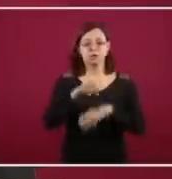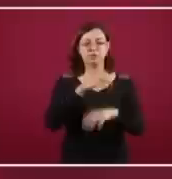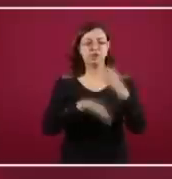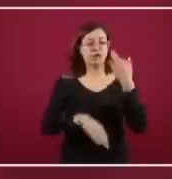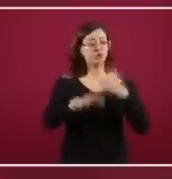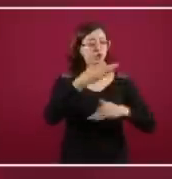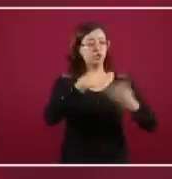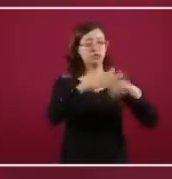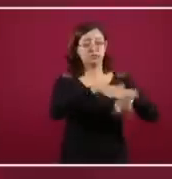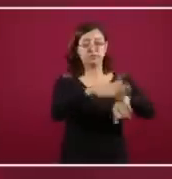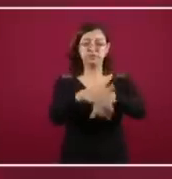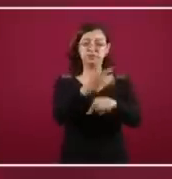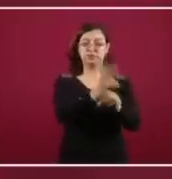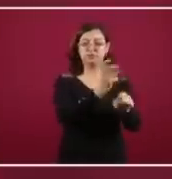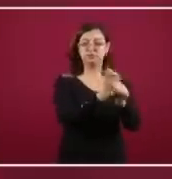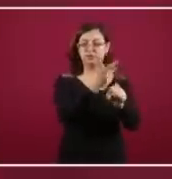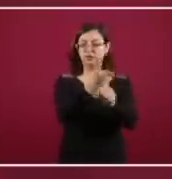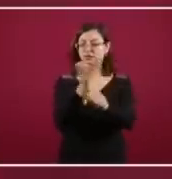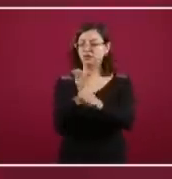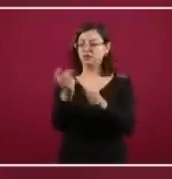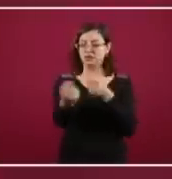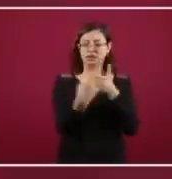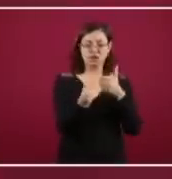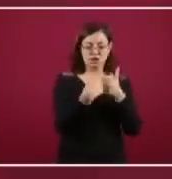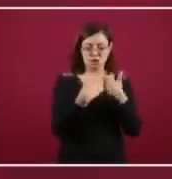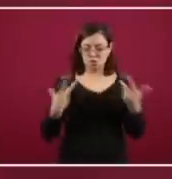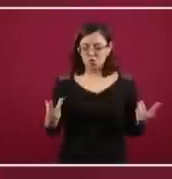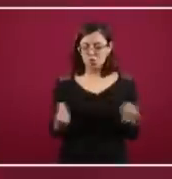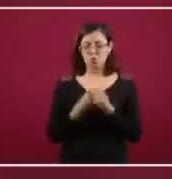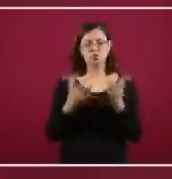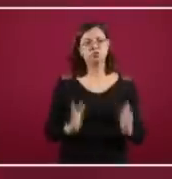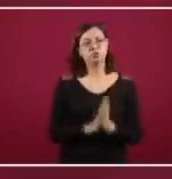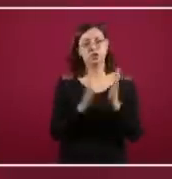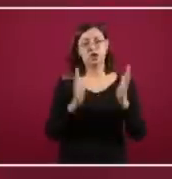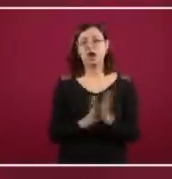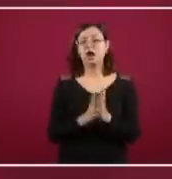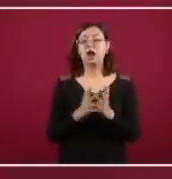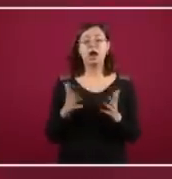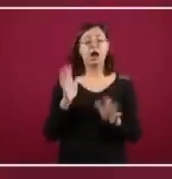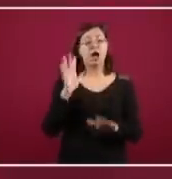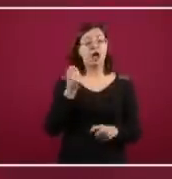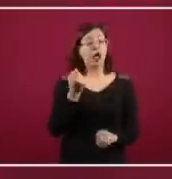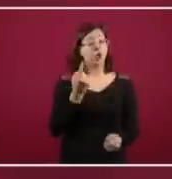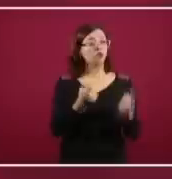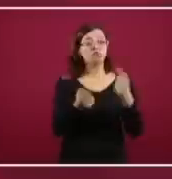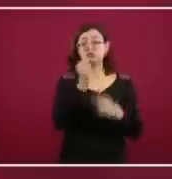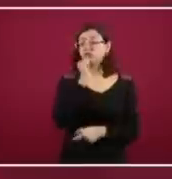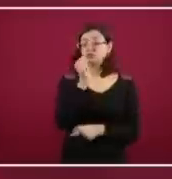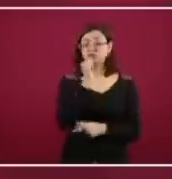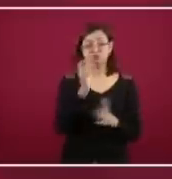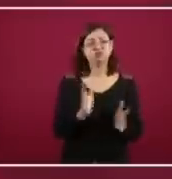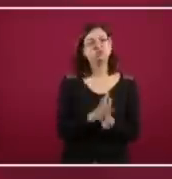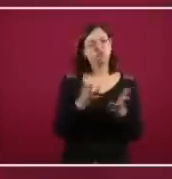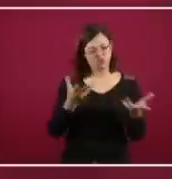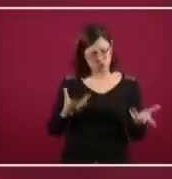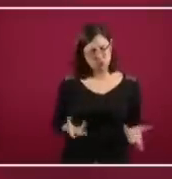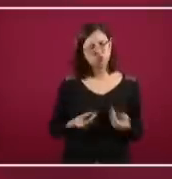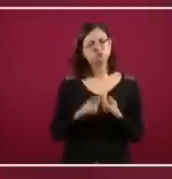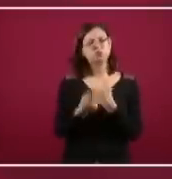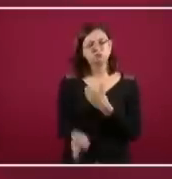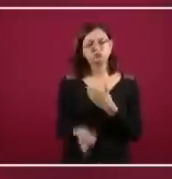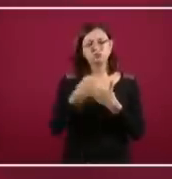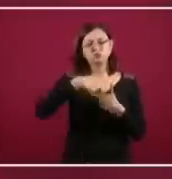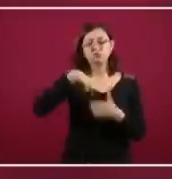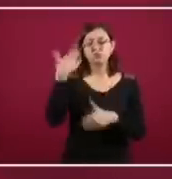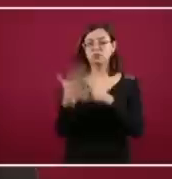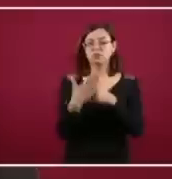se sumen, que participen los que no lo han hecho en estas 9 ediciones, para formar una gran alianza y salir